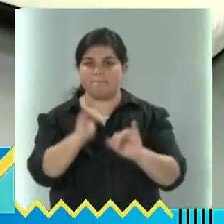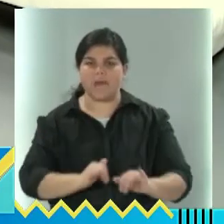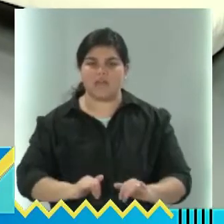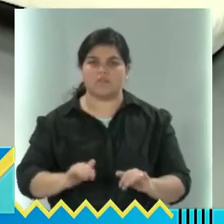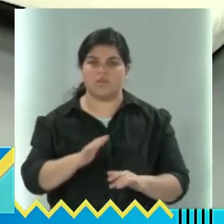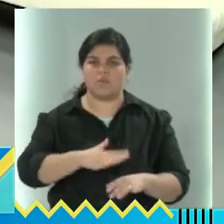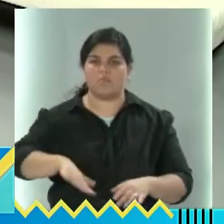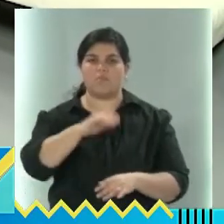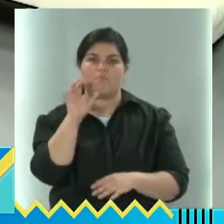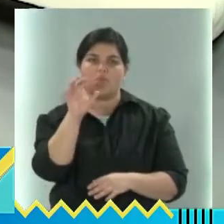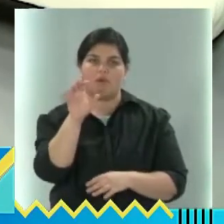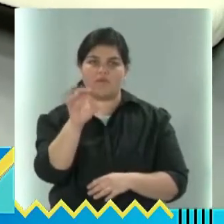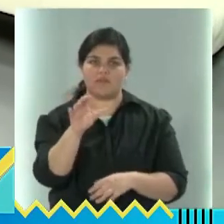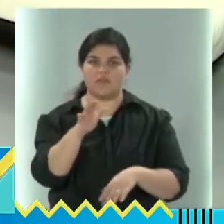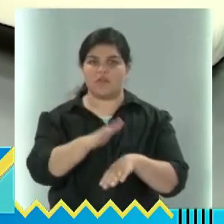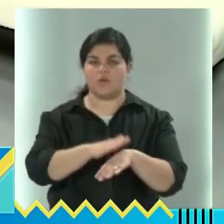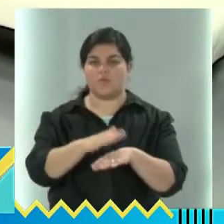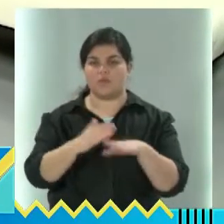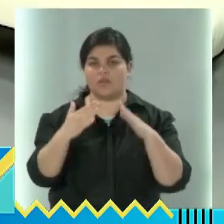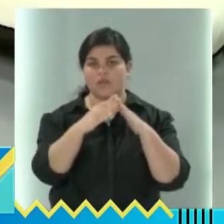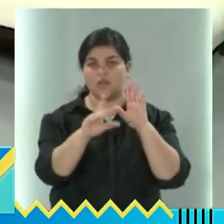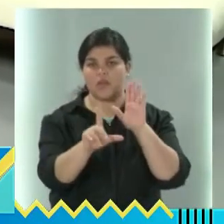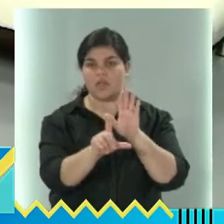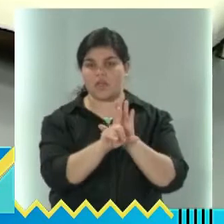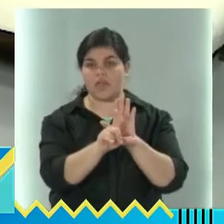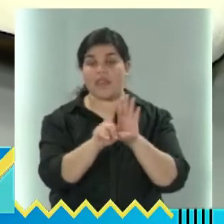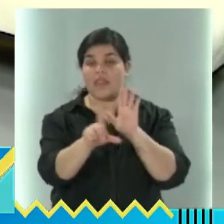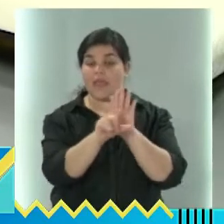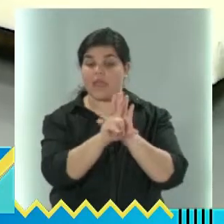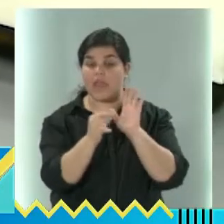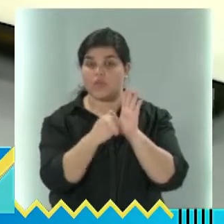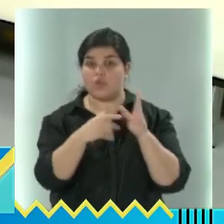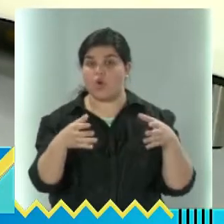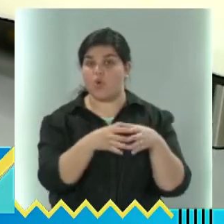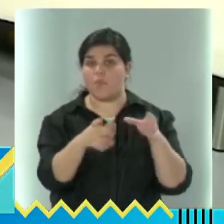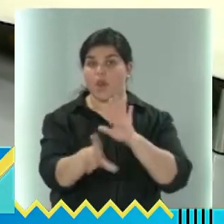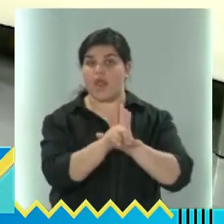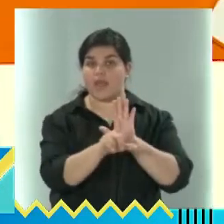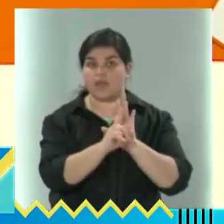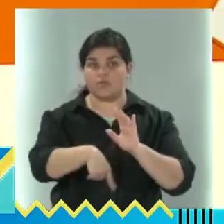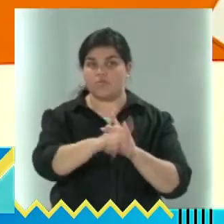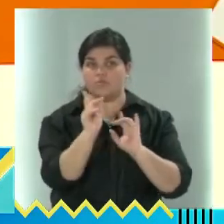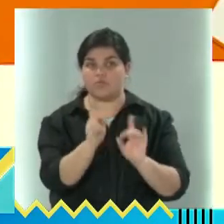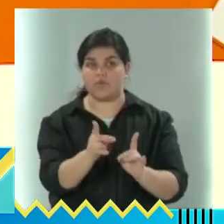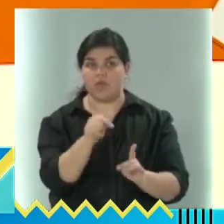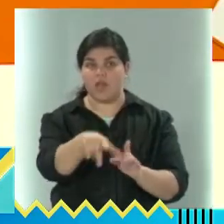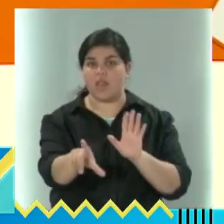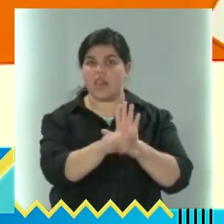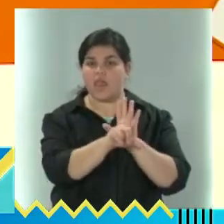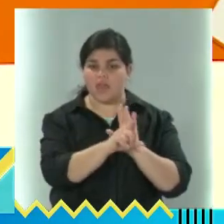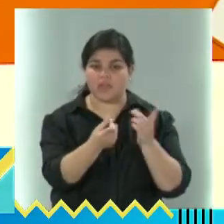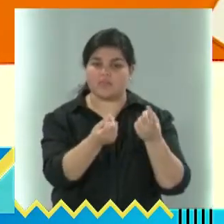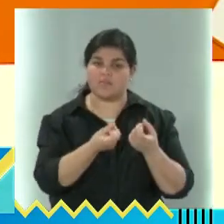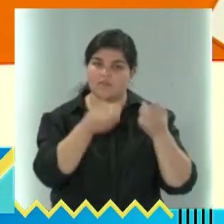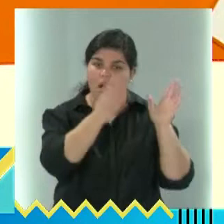propia de la Cámara Legislativa, que es una disposición propia de nuestra Constitución provincial, como te decía, debe dar leyes que generen un